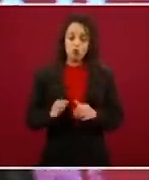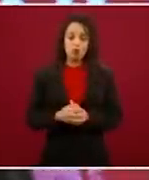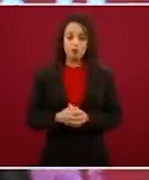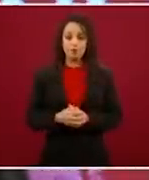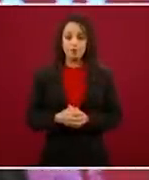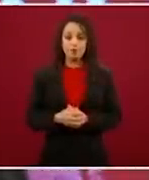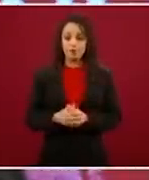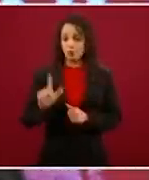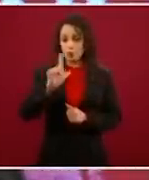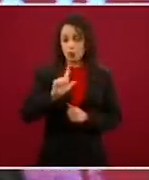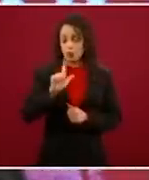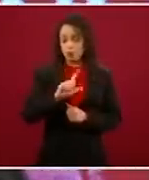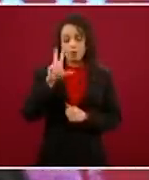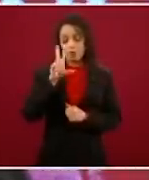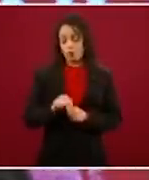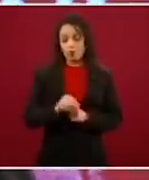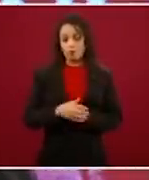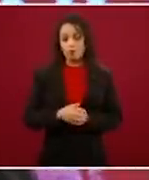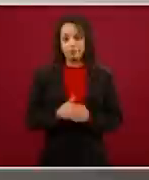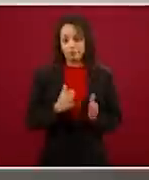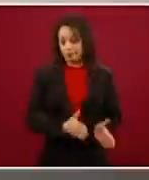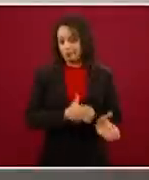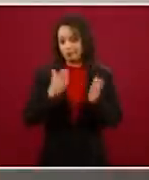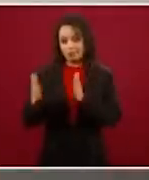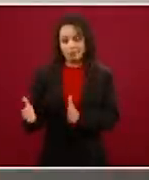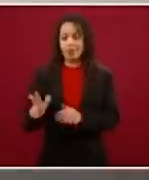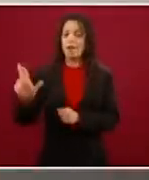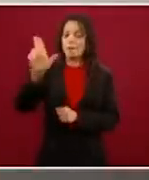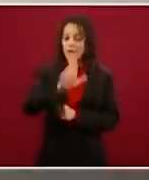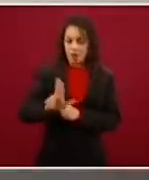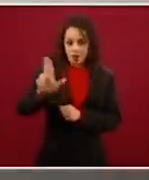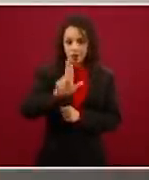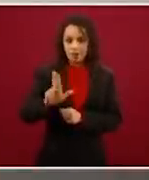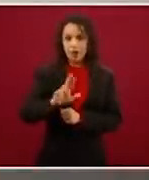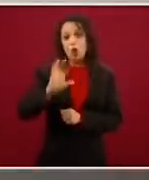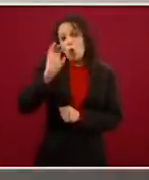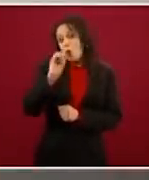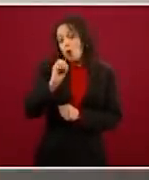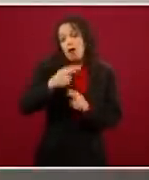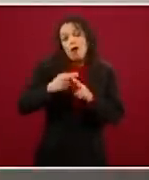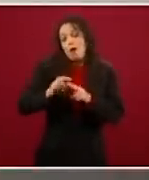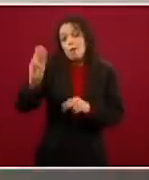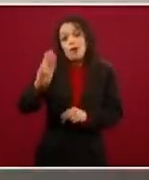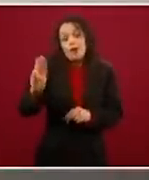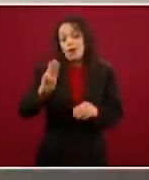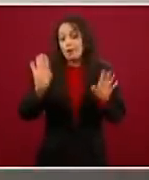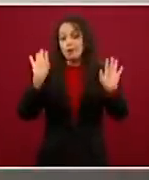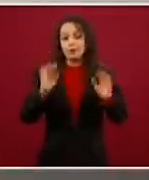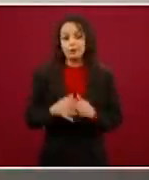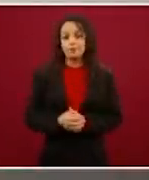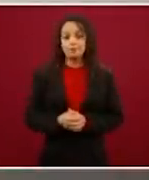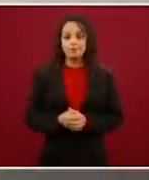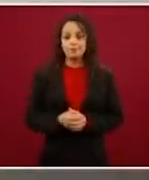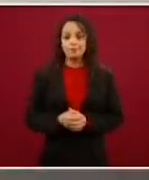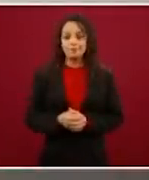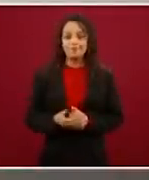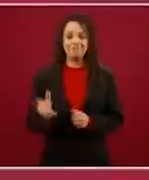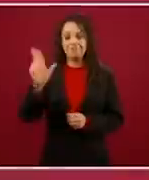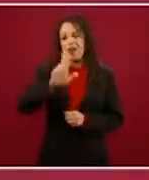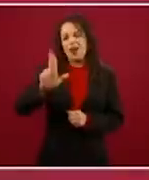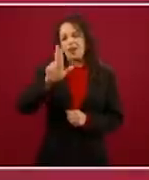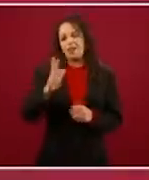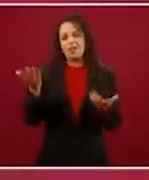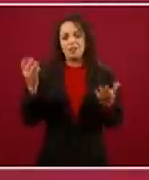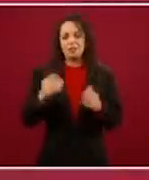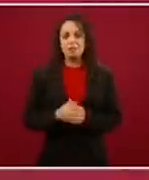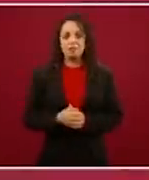no va a ser el lunes, el martes o el miércoles, o sea, el martes, o